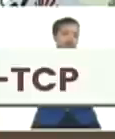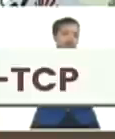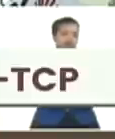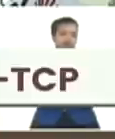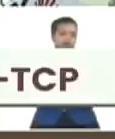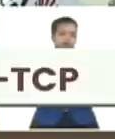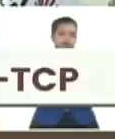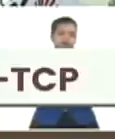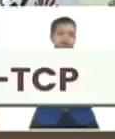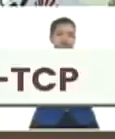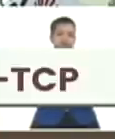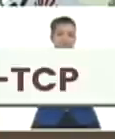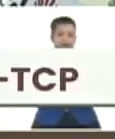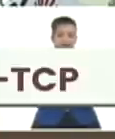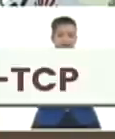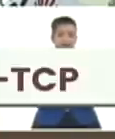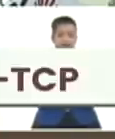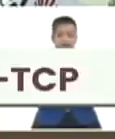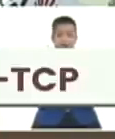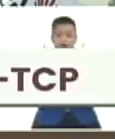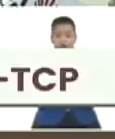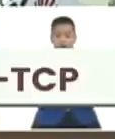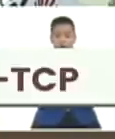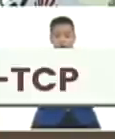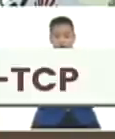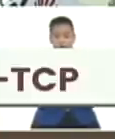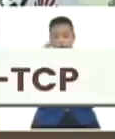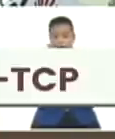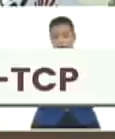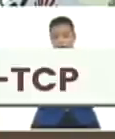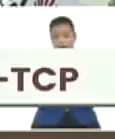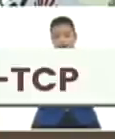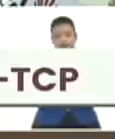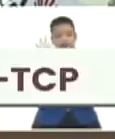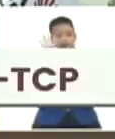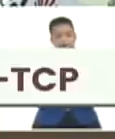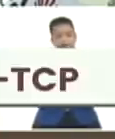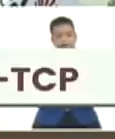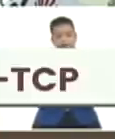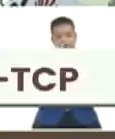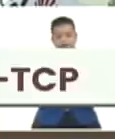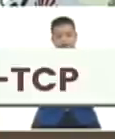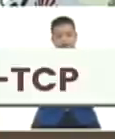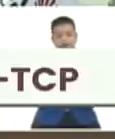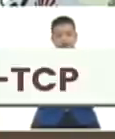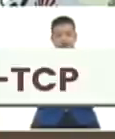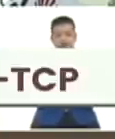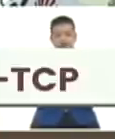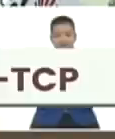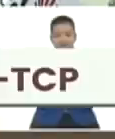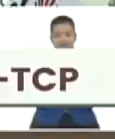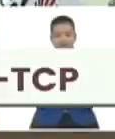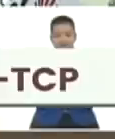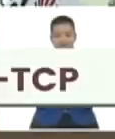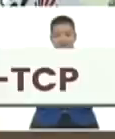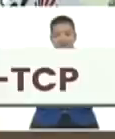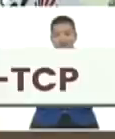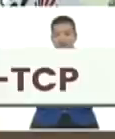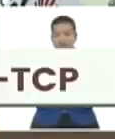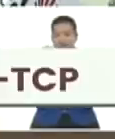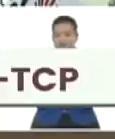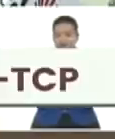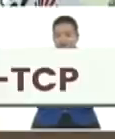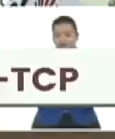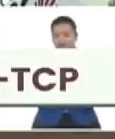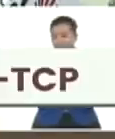país anfitrión de la denominada Cumbre de las Américas contra numerosos representantes de la